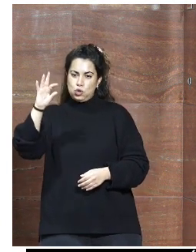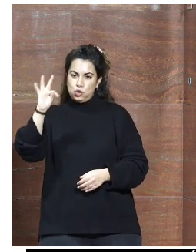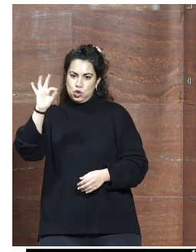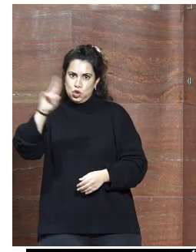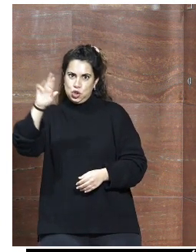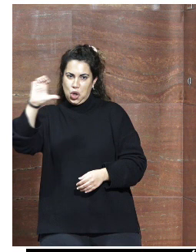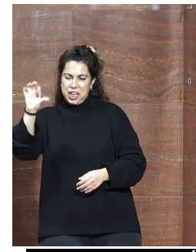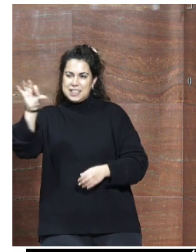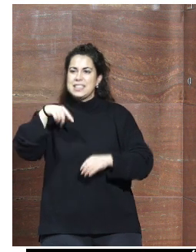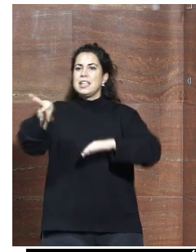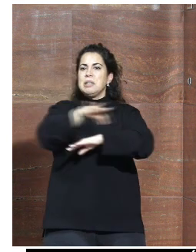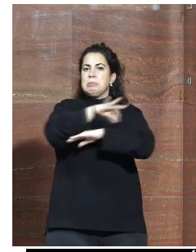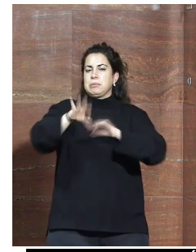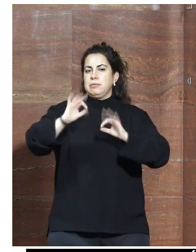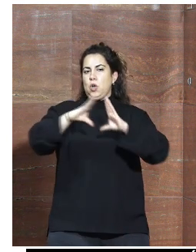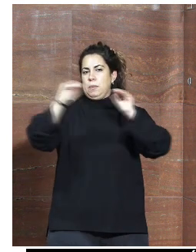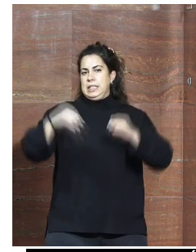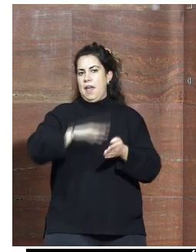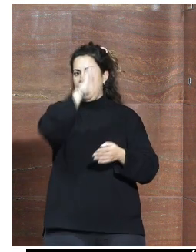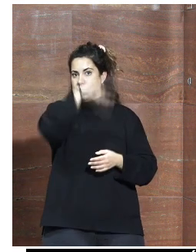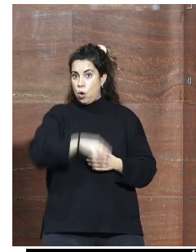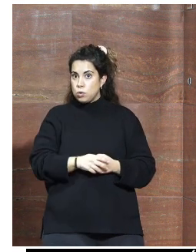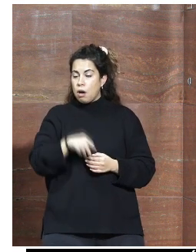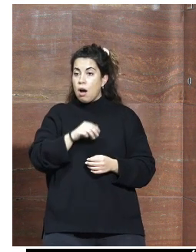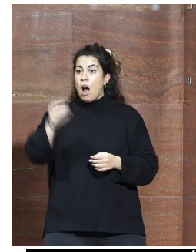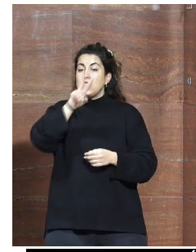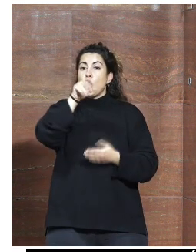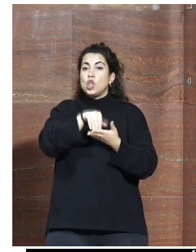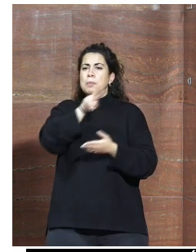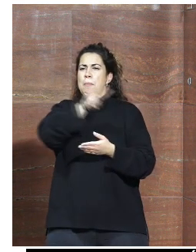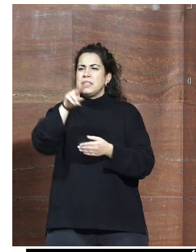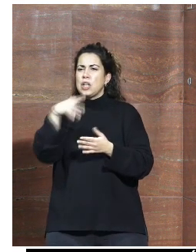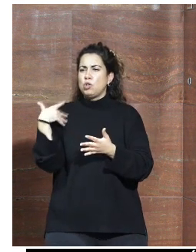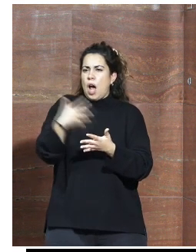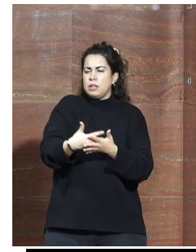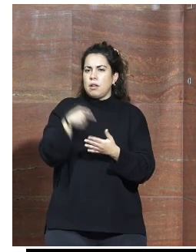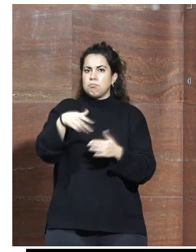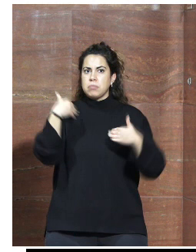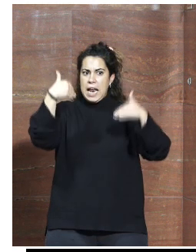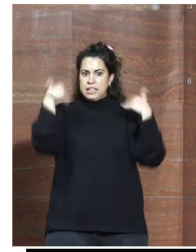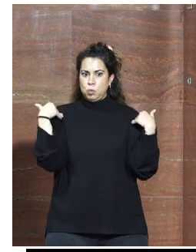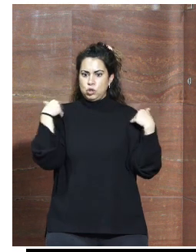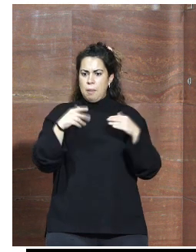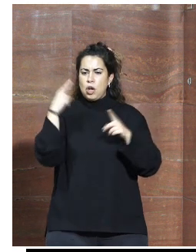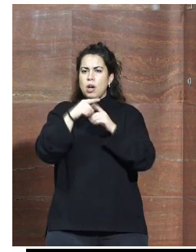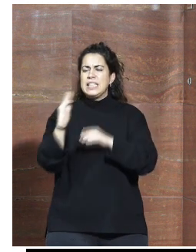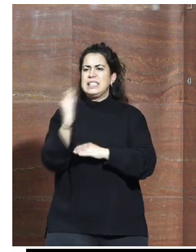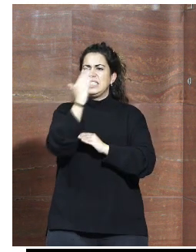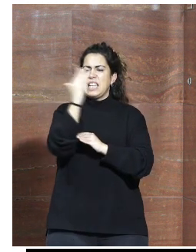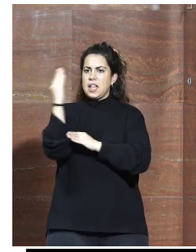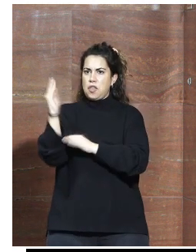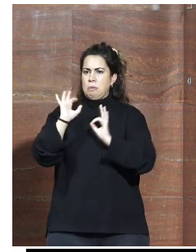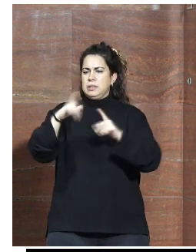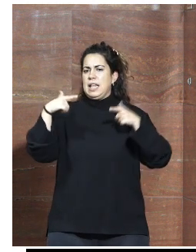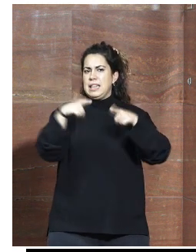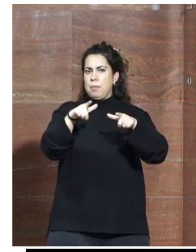la Universidad Politécnica de Cataluña. Desde el año 2022 es responsable de señalización en el